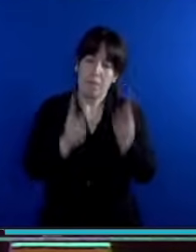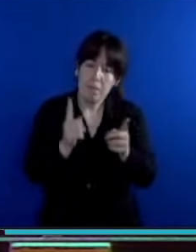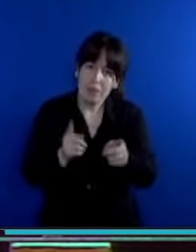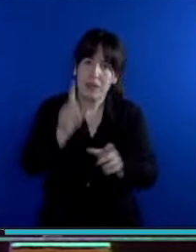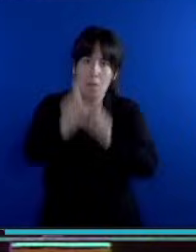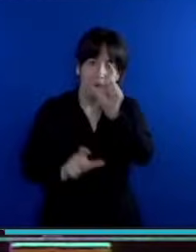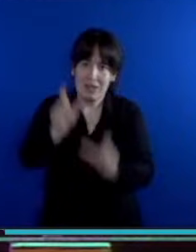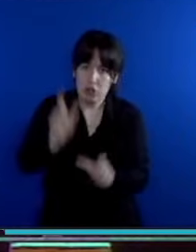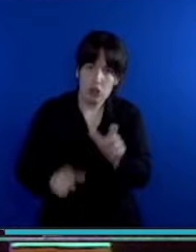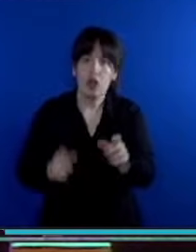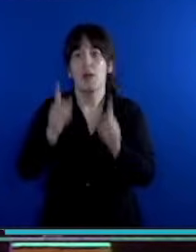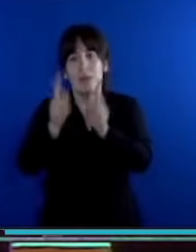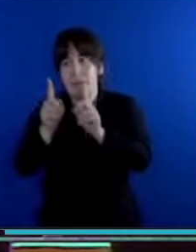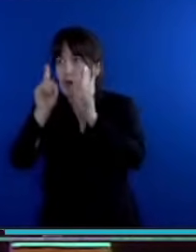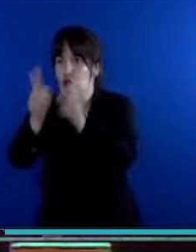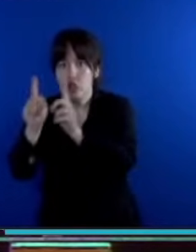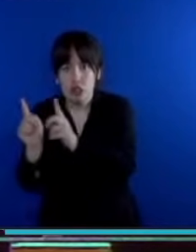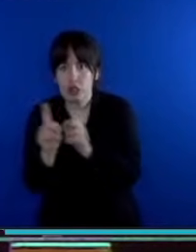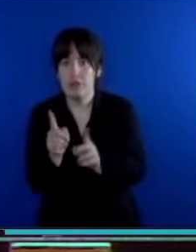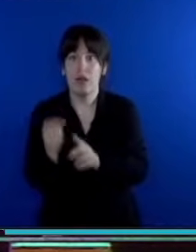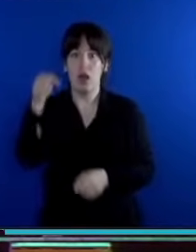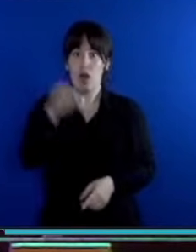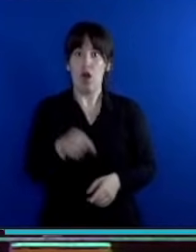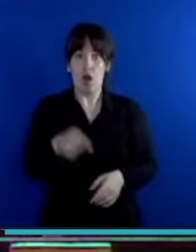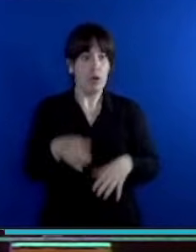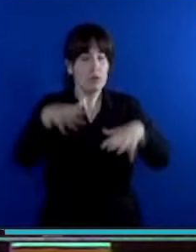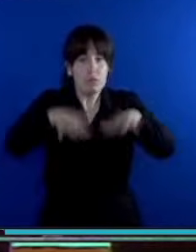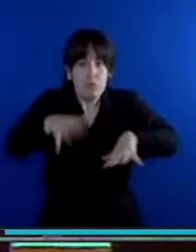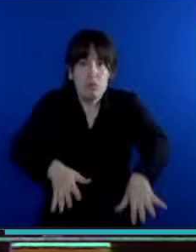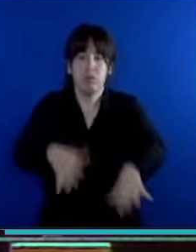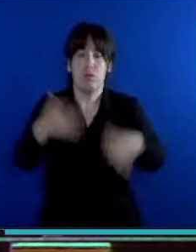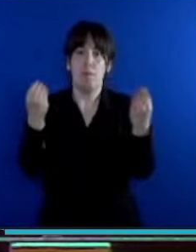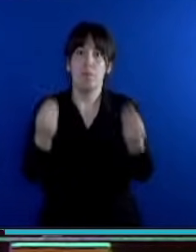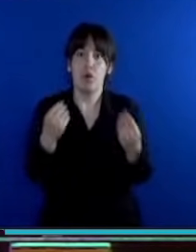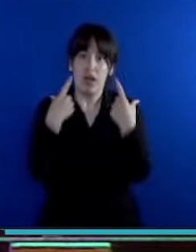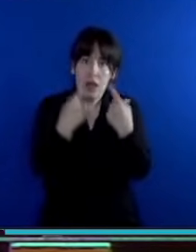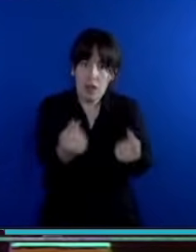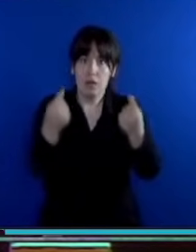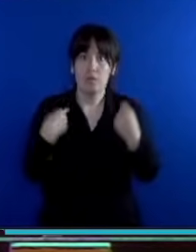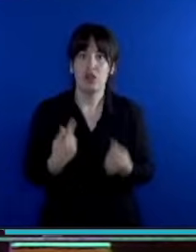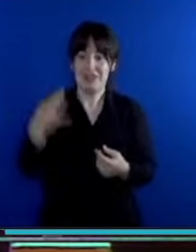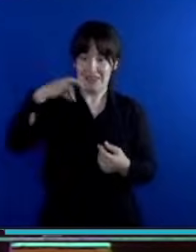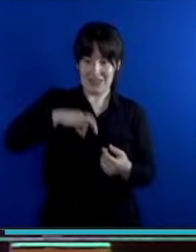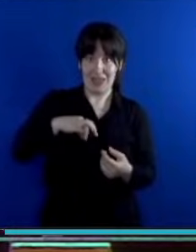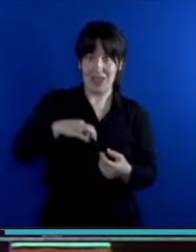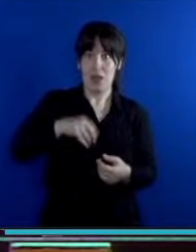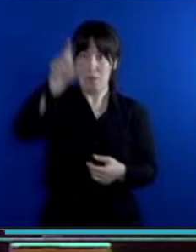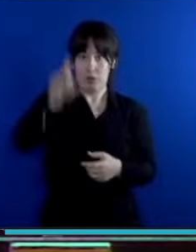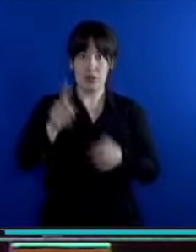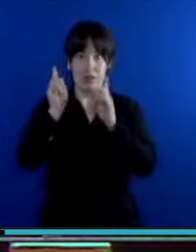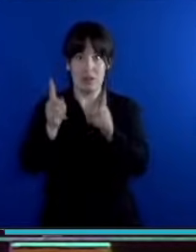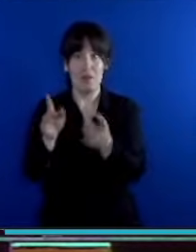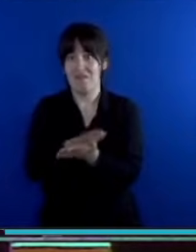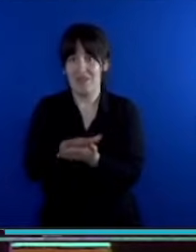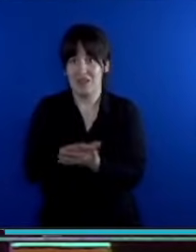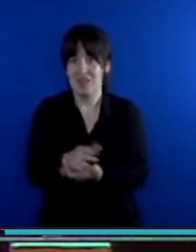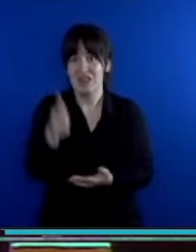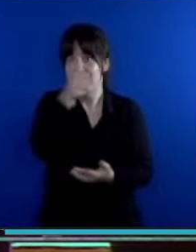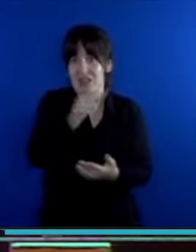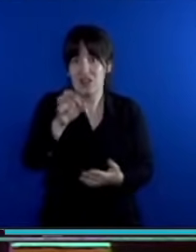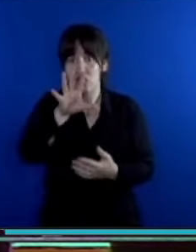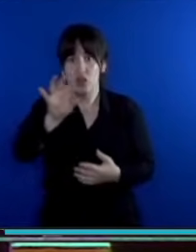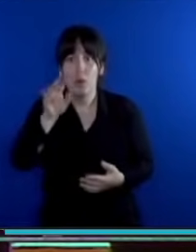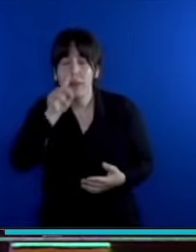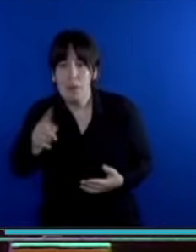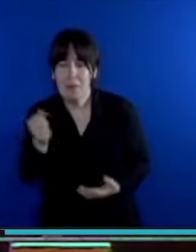en los mismos docentes que hoy estuvieron aquí protestando porque un salario de ingreso de una trabajadora docente es de apenas